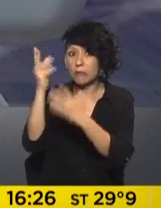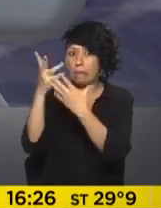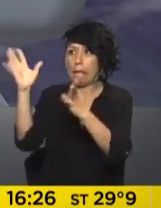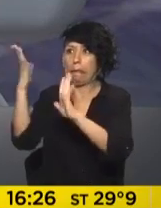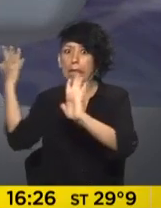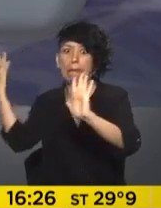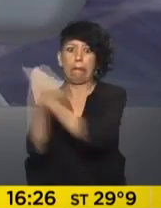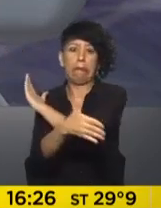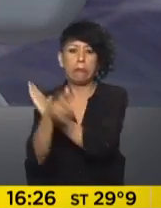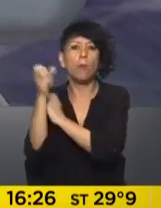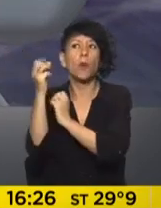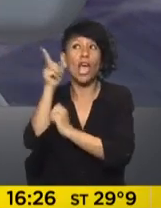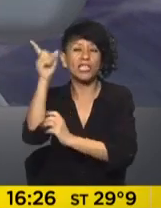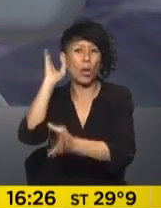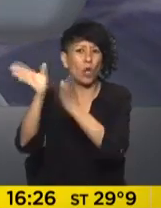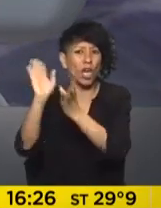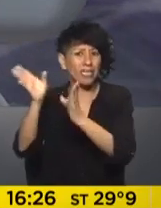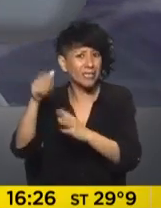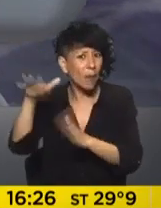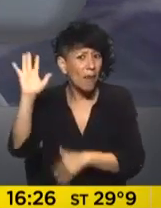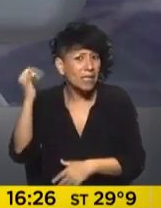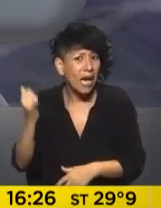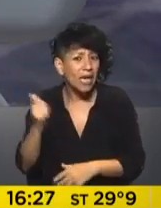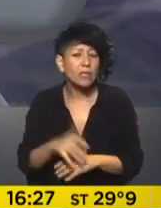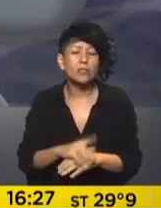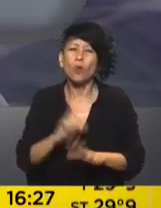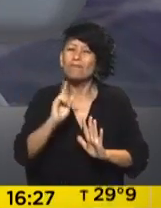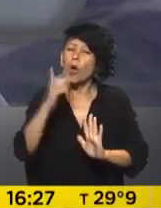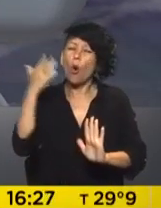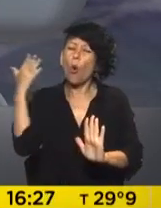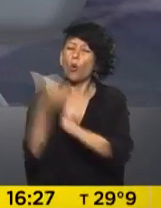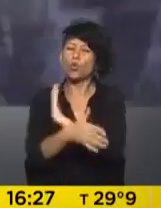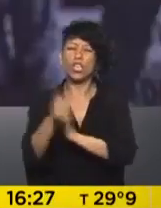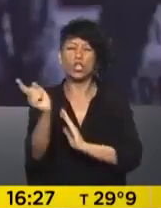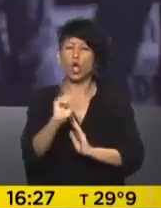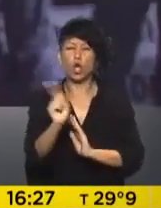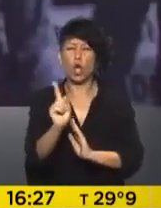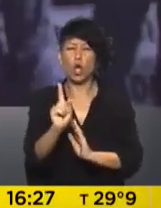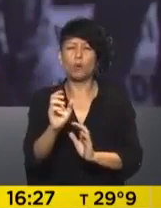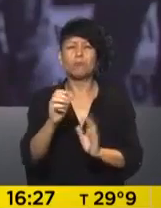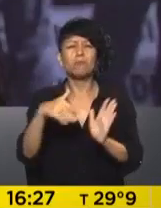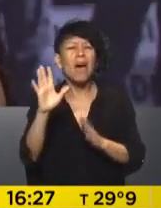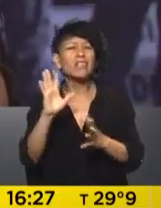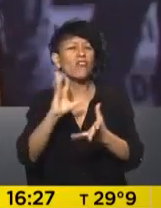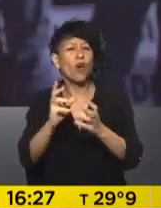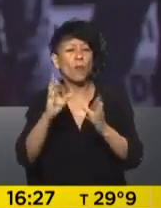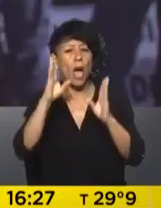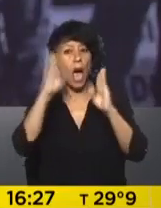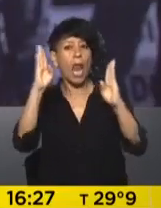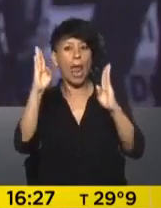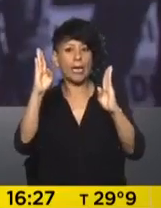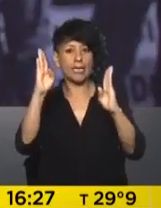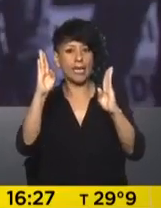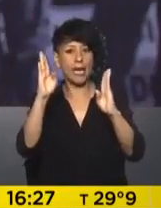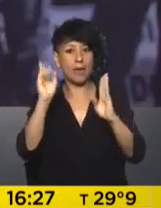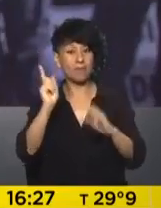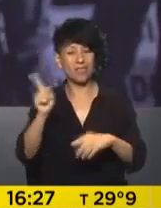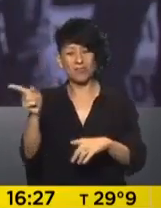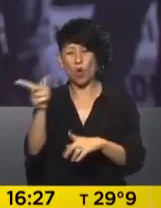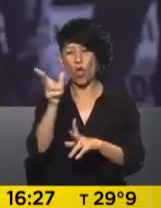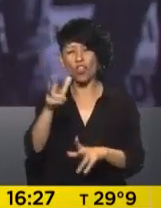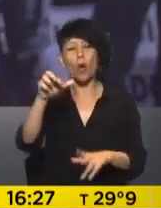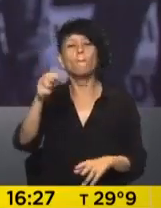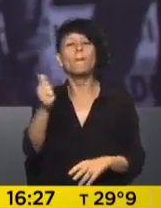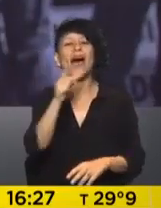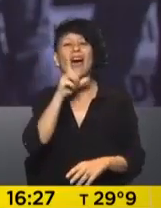esa violencia. Para mí es menos huyendo y más como una alerta, con eso que decía Pato. Ojo con